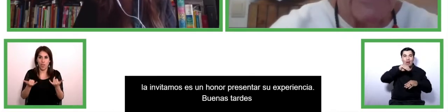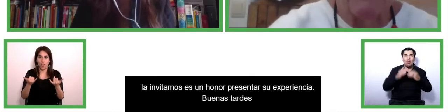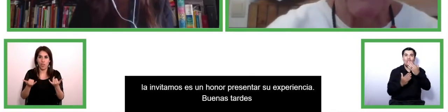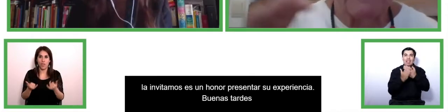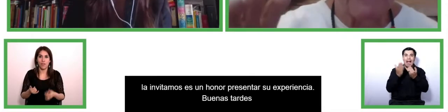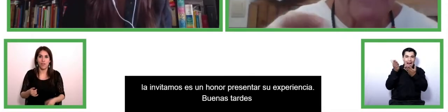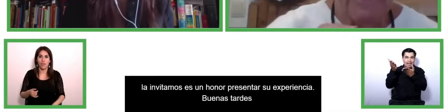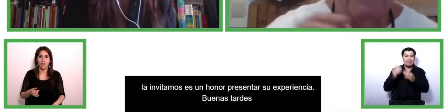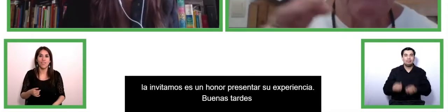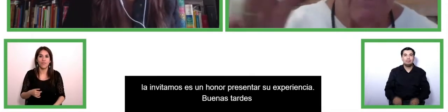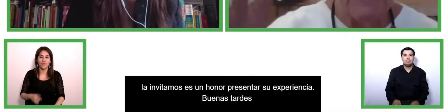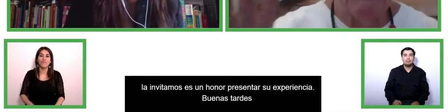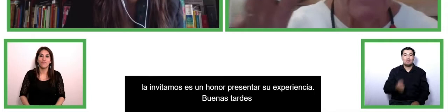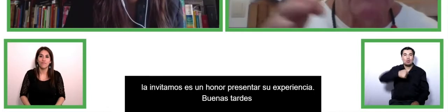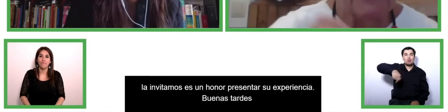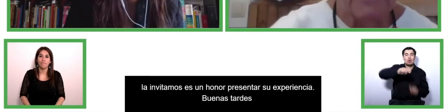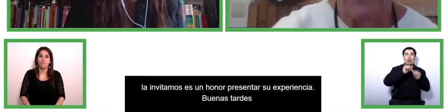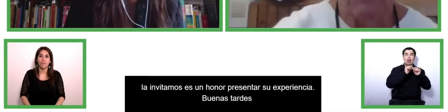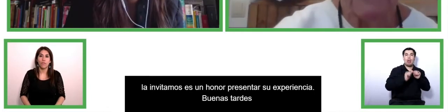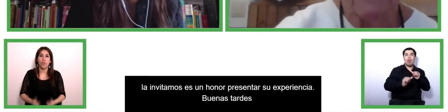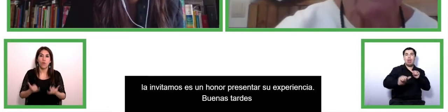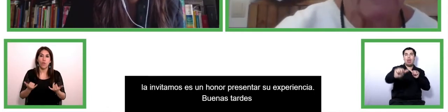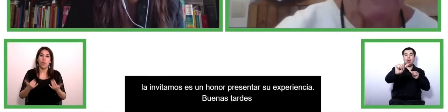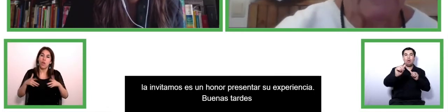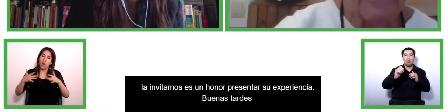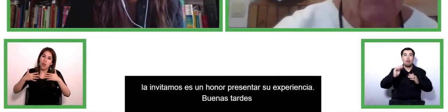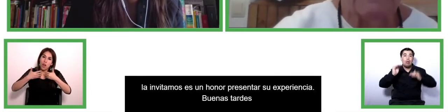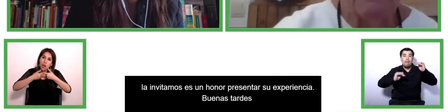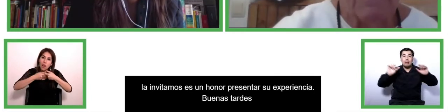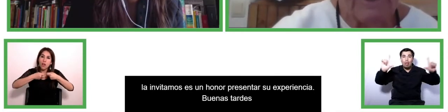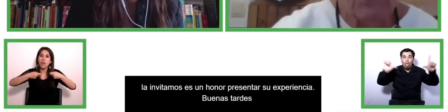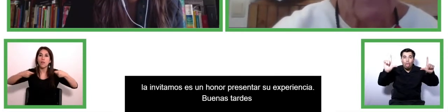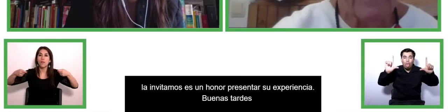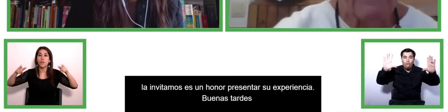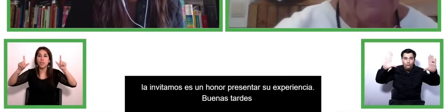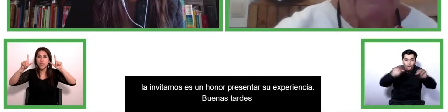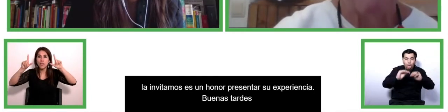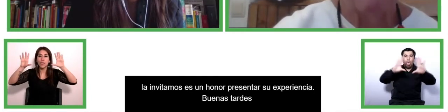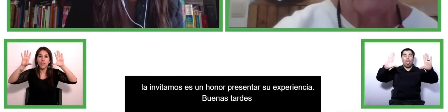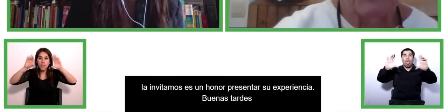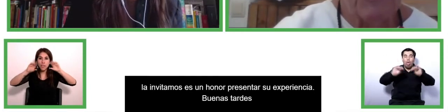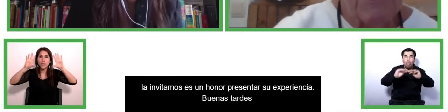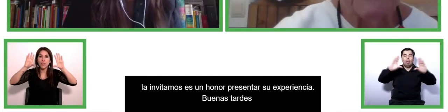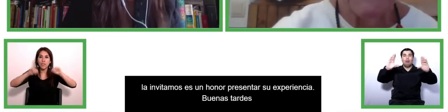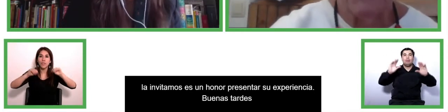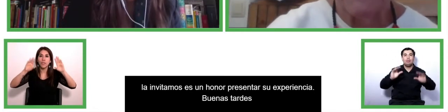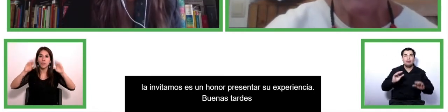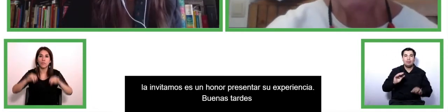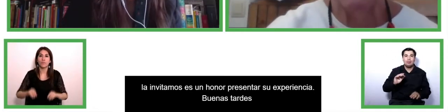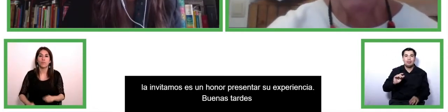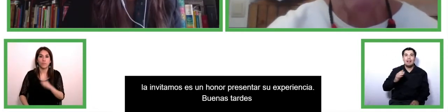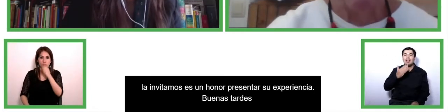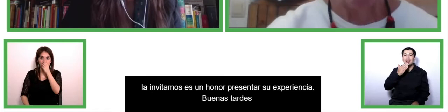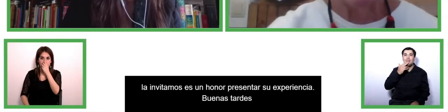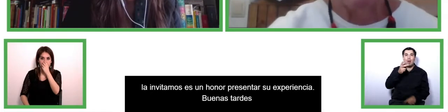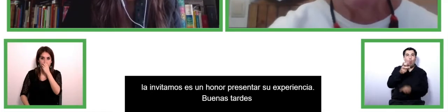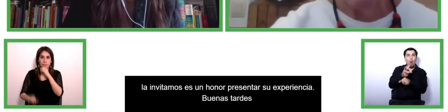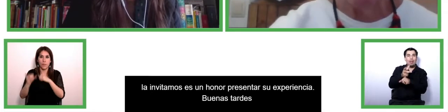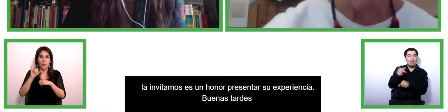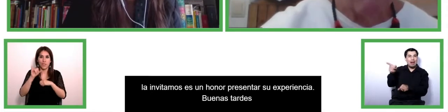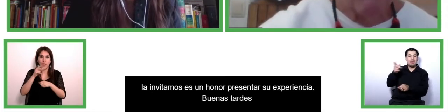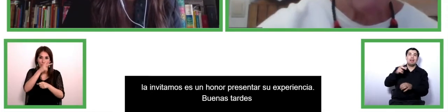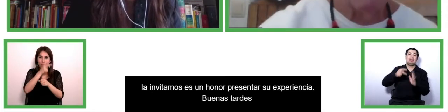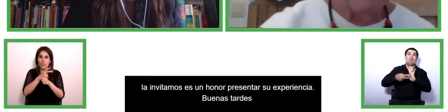lejos y la verdad es que la imagen va y viene. No me extraña que en Guatemala tuvieran ciertos problemas de conexión. Vamos a